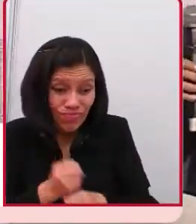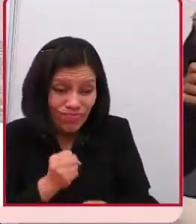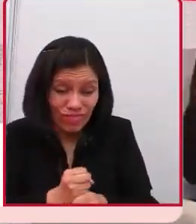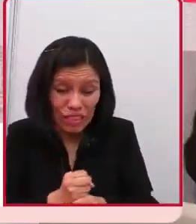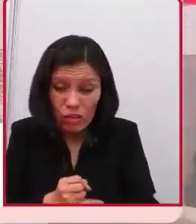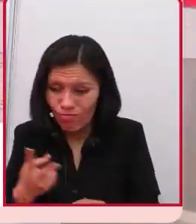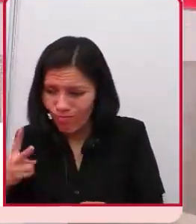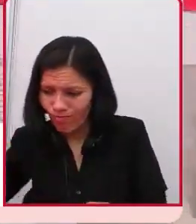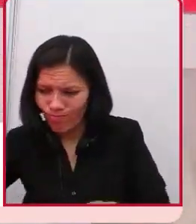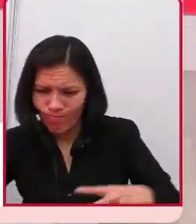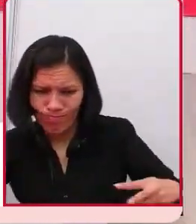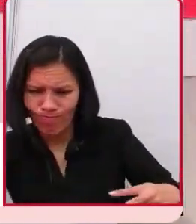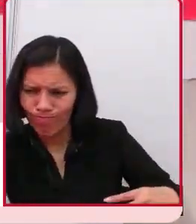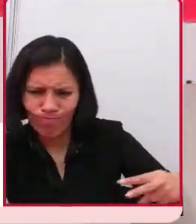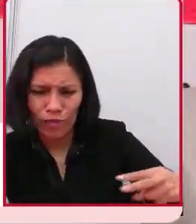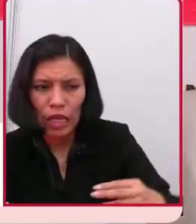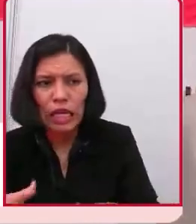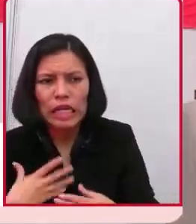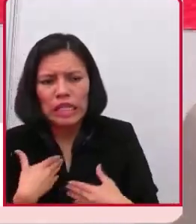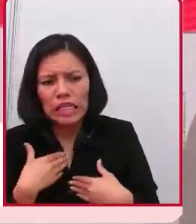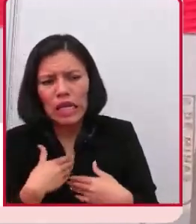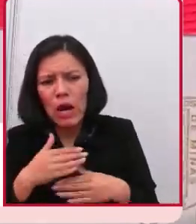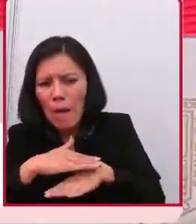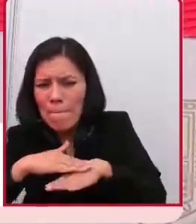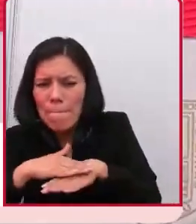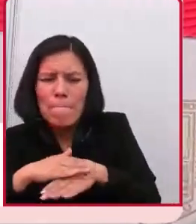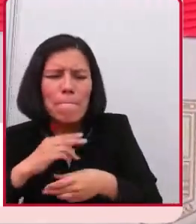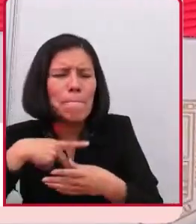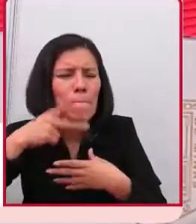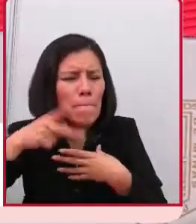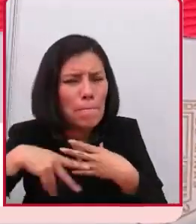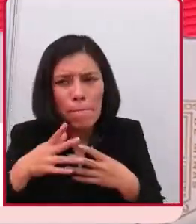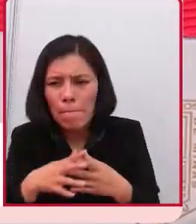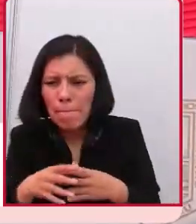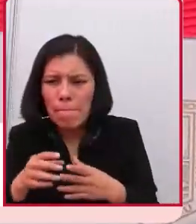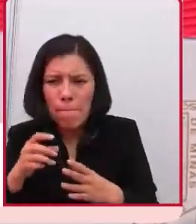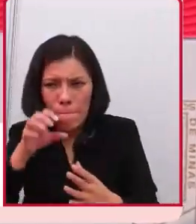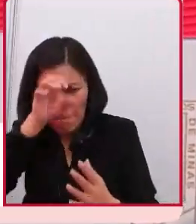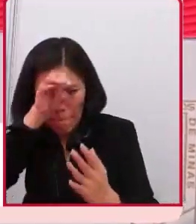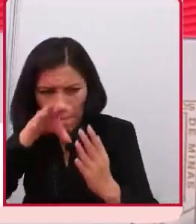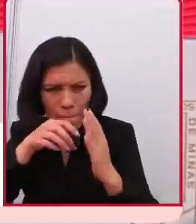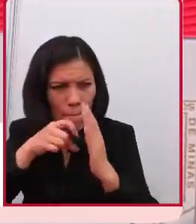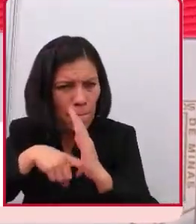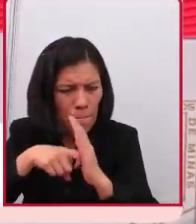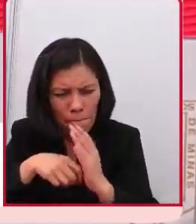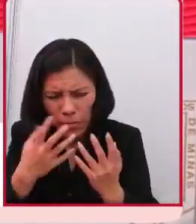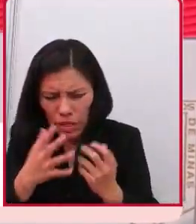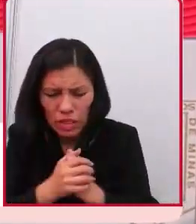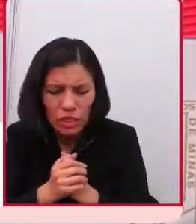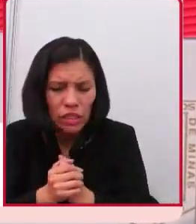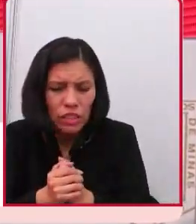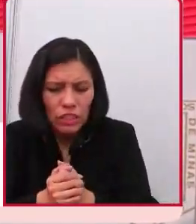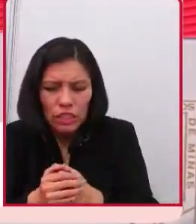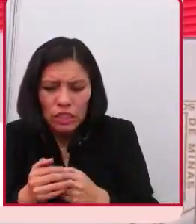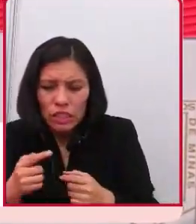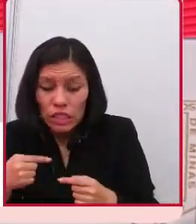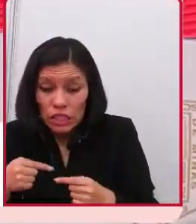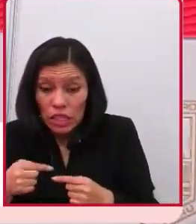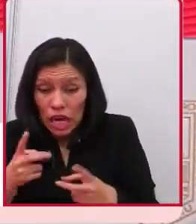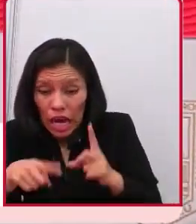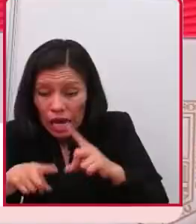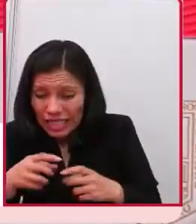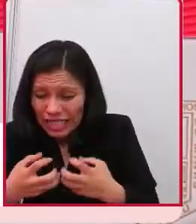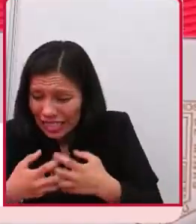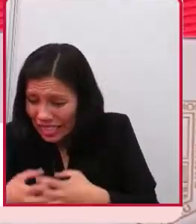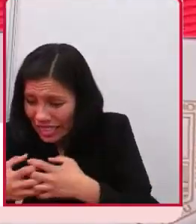de minado, tenemos un plan minero. Sin embargo, las disponibilidades de equipos, ya tenemos 23 años, a veces nos